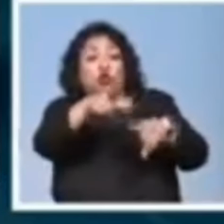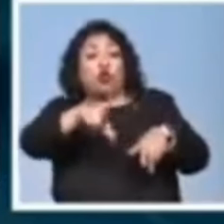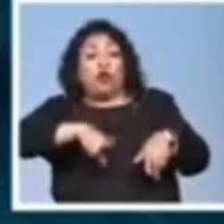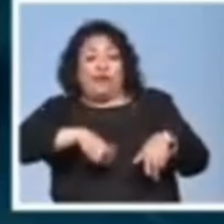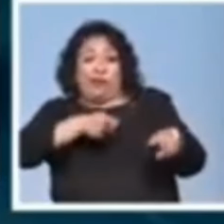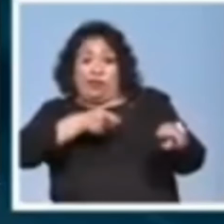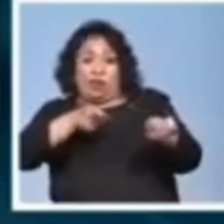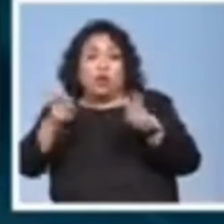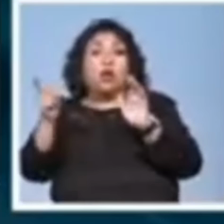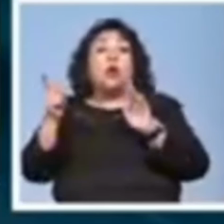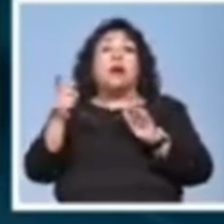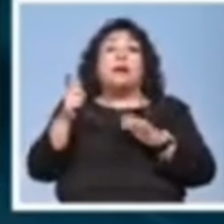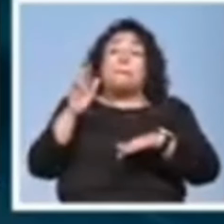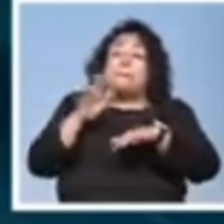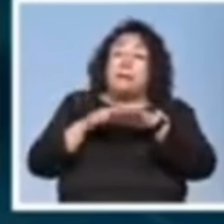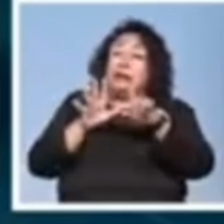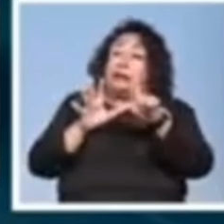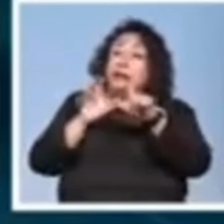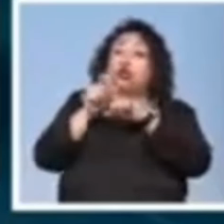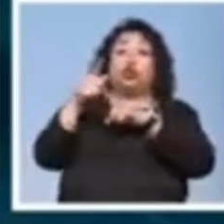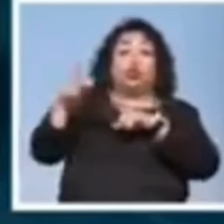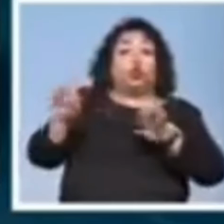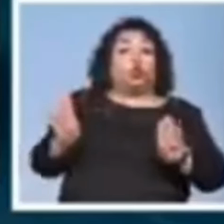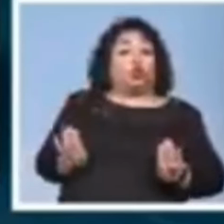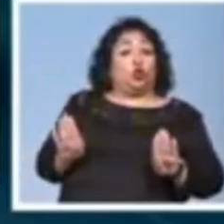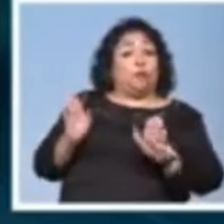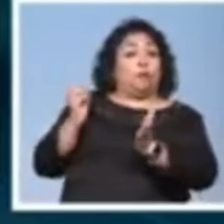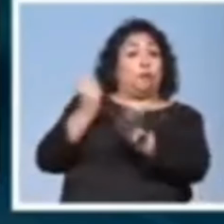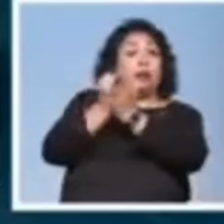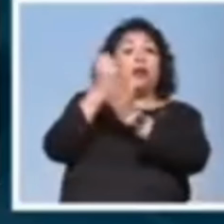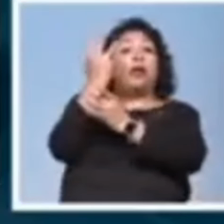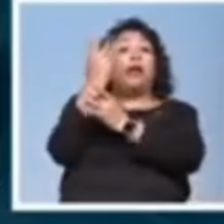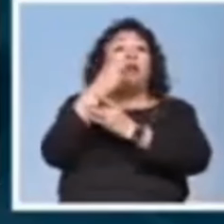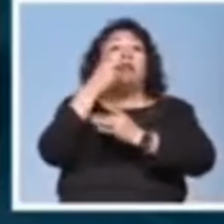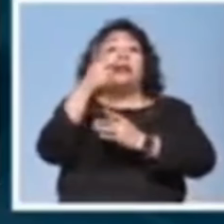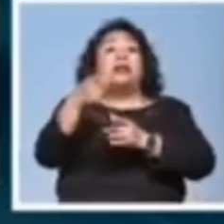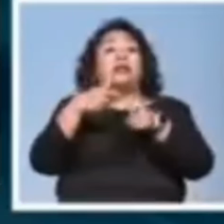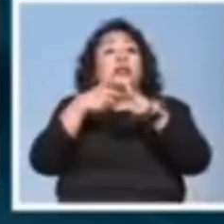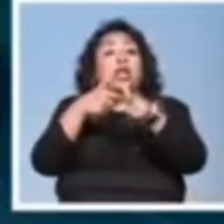es imponer su sello propio. Ella dijo en su lema de campaña: continuidad con sello propio. Fíjate que mi mamá nació en